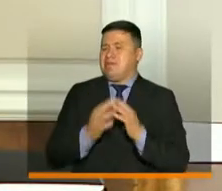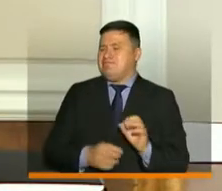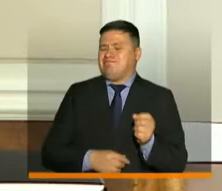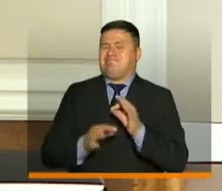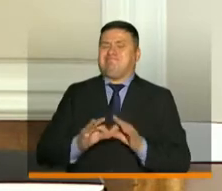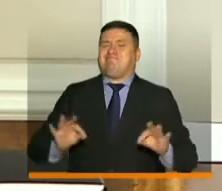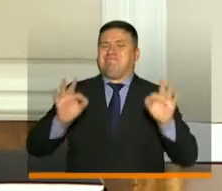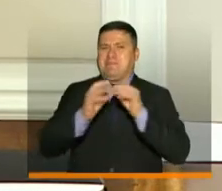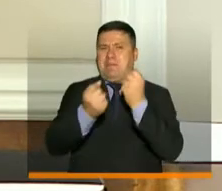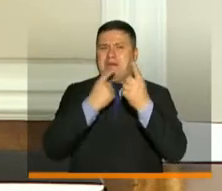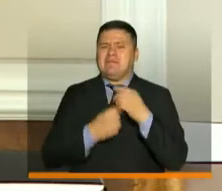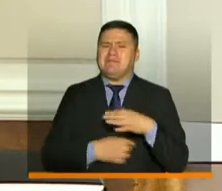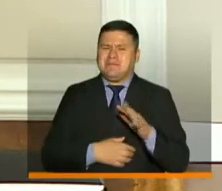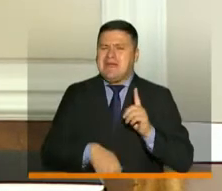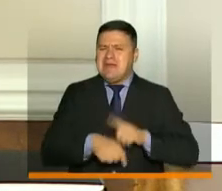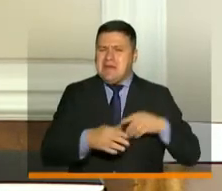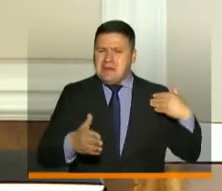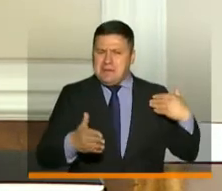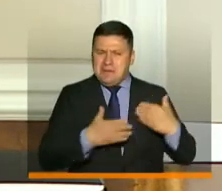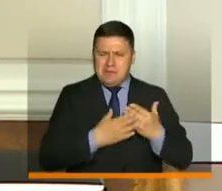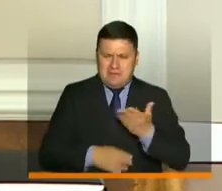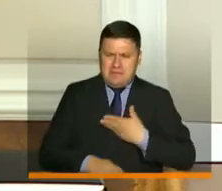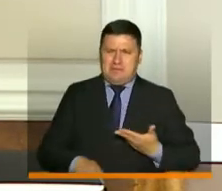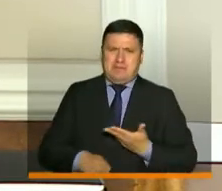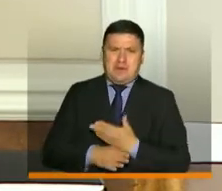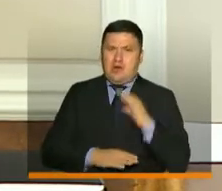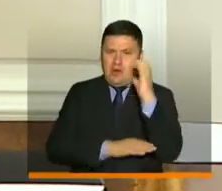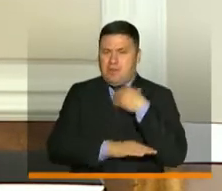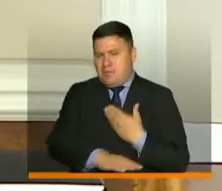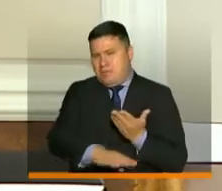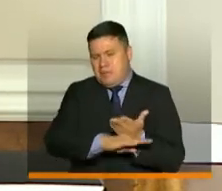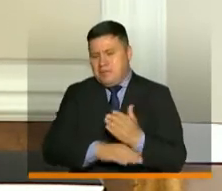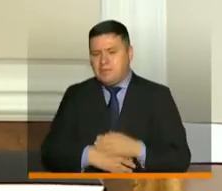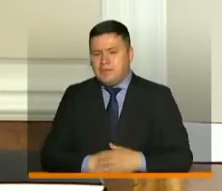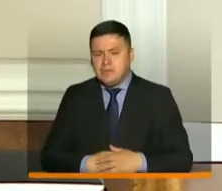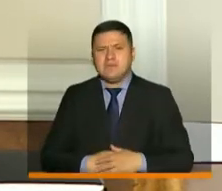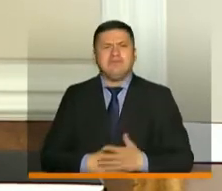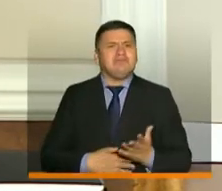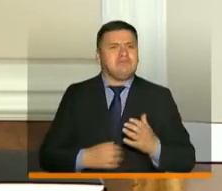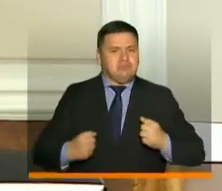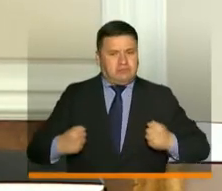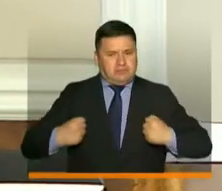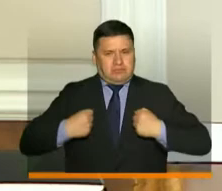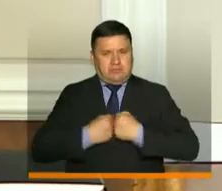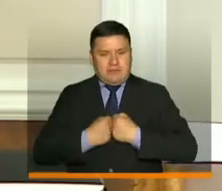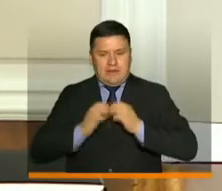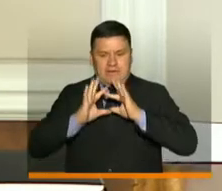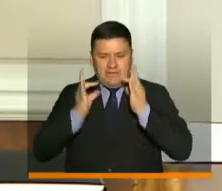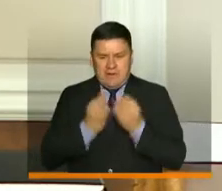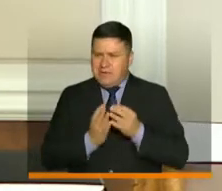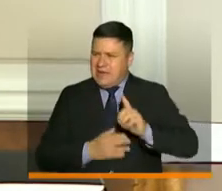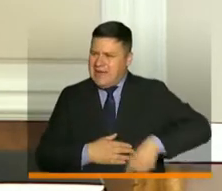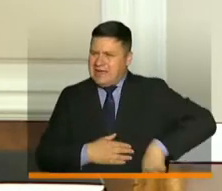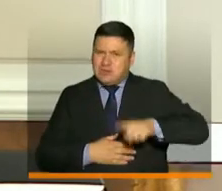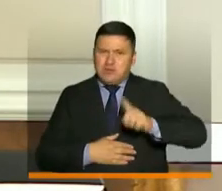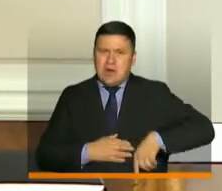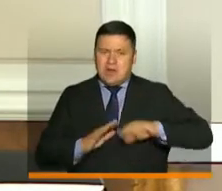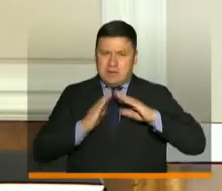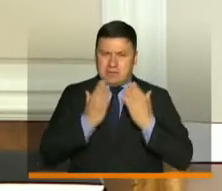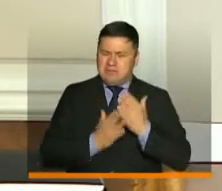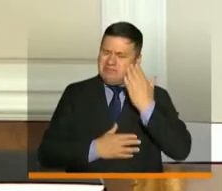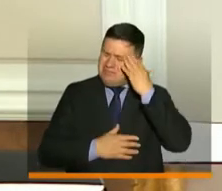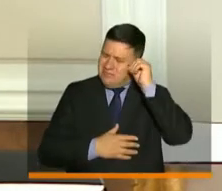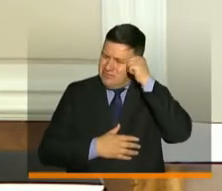importante, durante mucho tiempo se lo planteé a los colombianos y es la alianza familia-escuela. En su momento